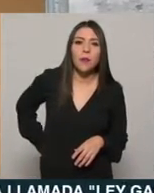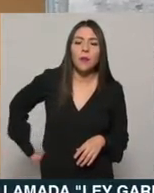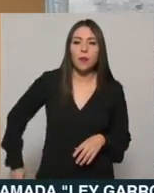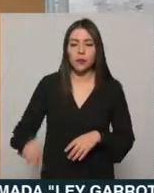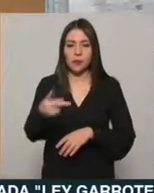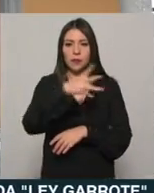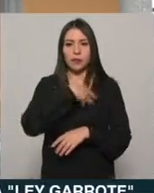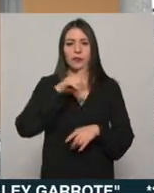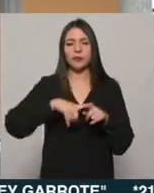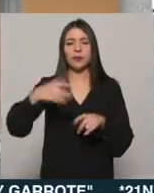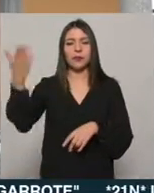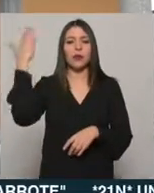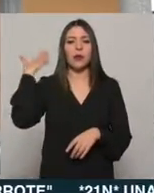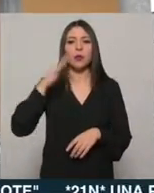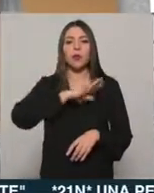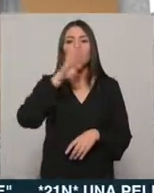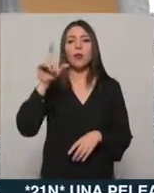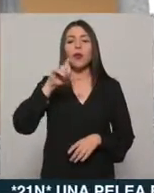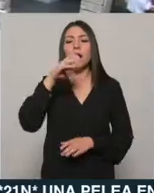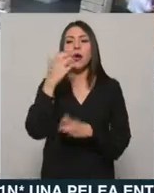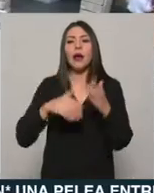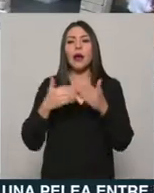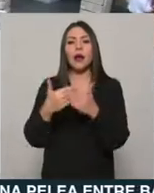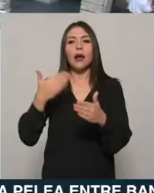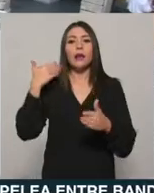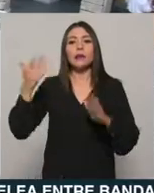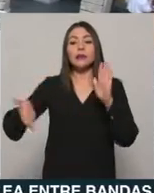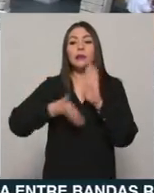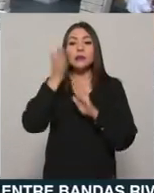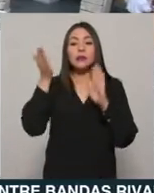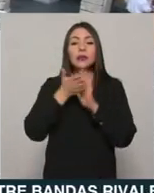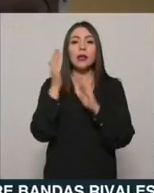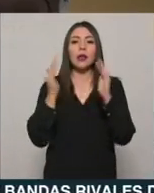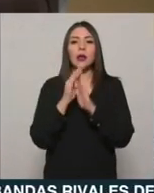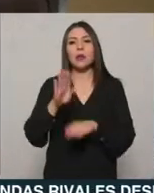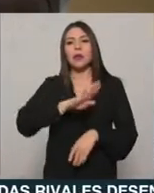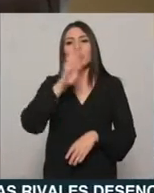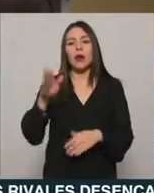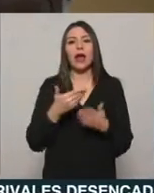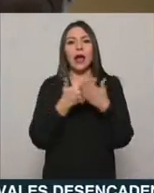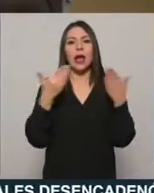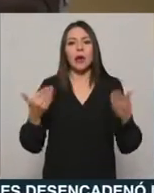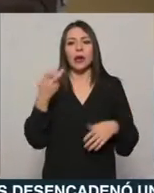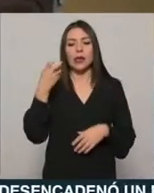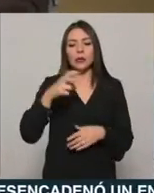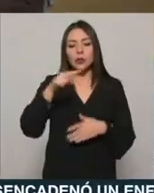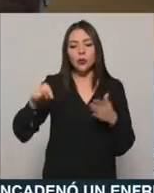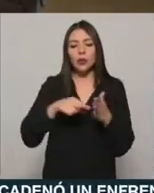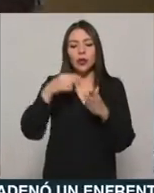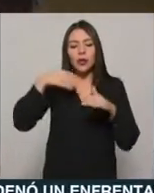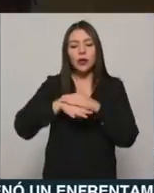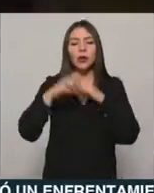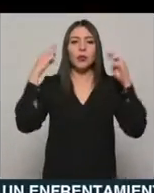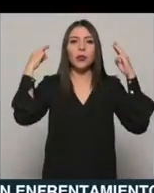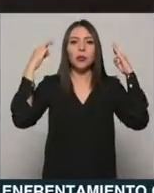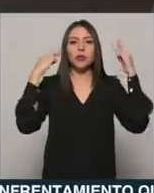Gómez, quien murió antes de que se acabara la construcción de esa casa, que hoy conocemos como el Museo Nacional de San Carlos.